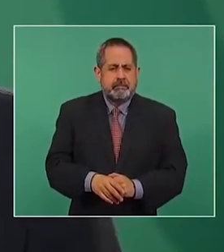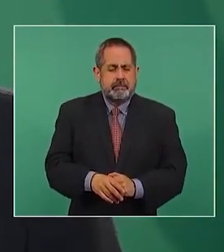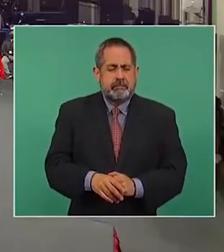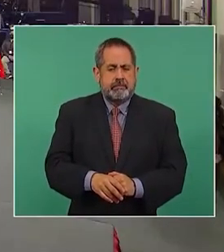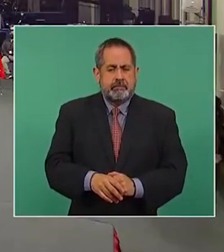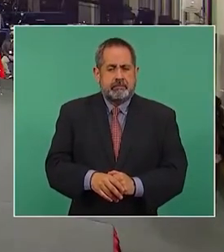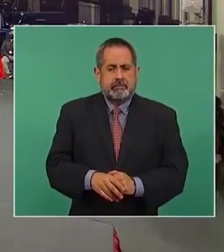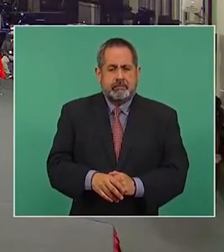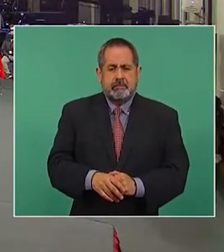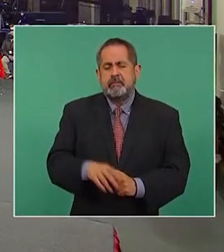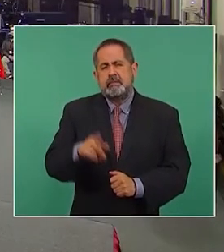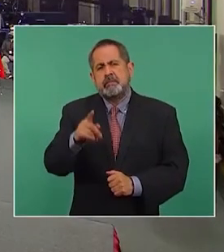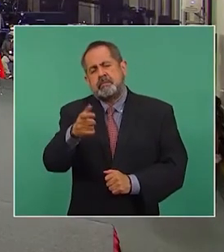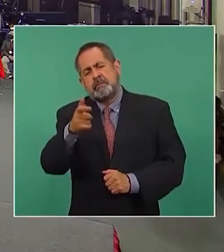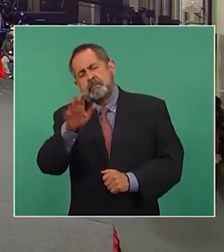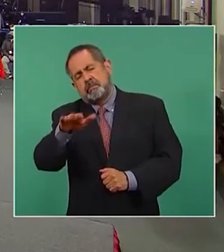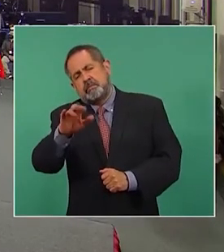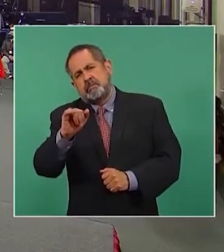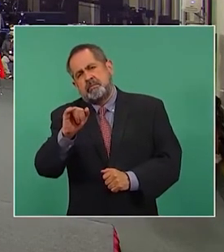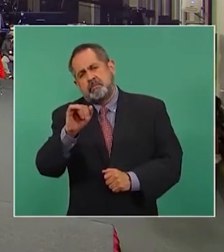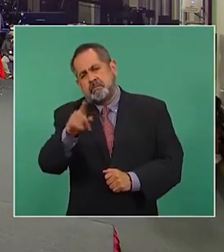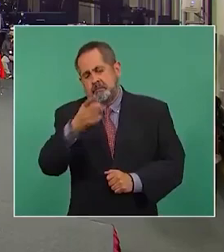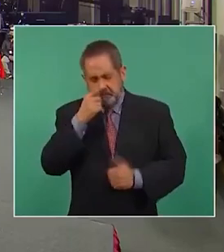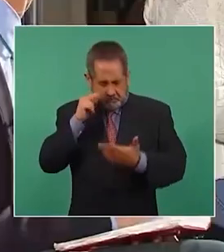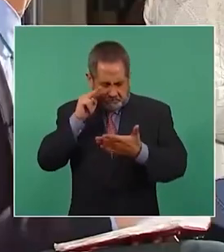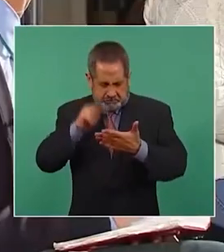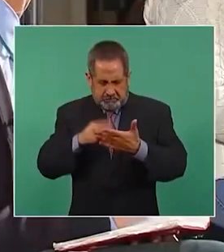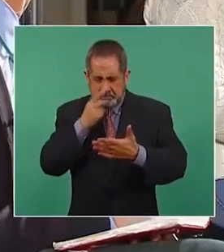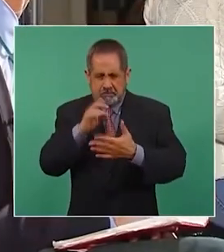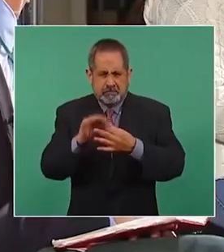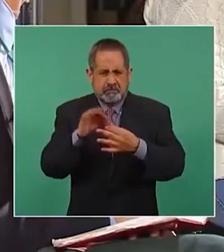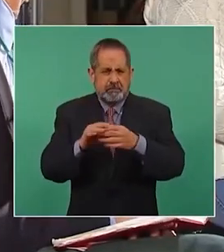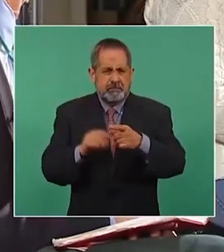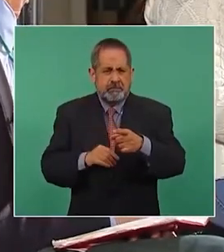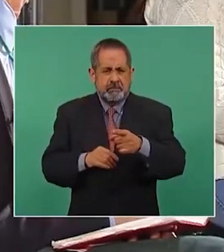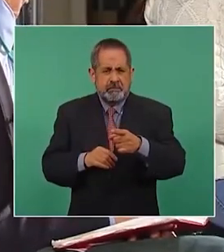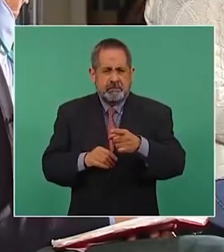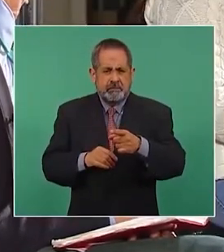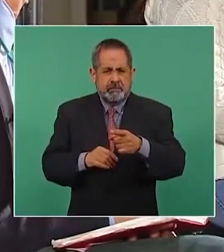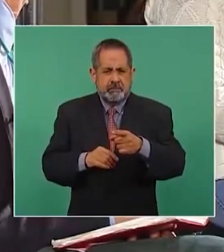Sí, el recorte son, según estoy viendo aquí, son